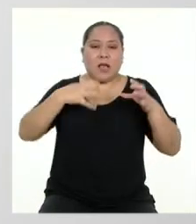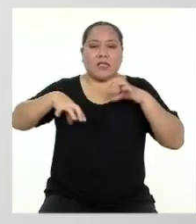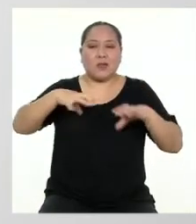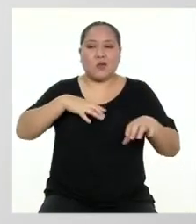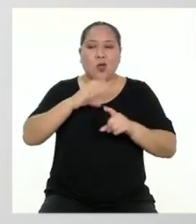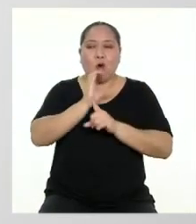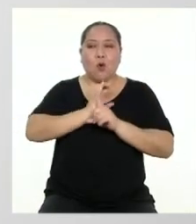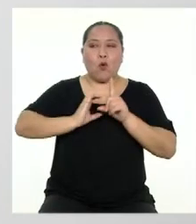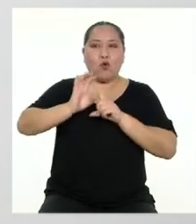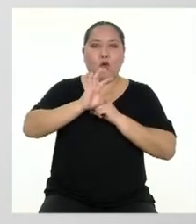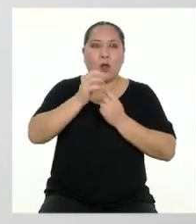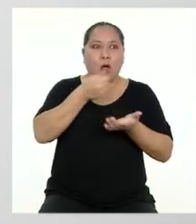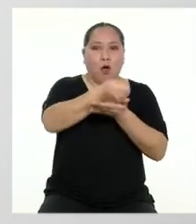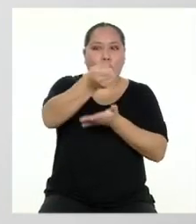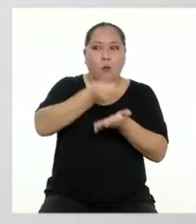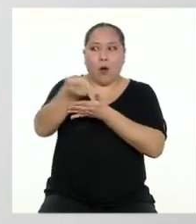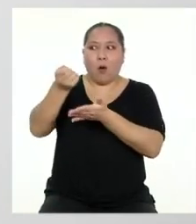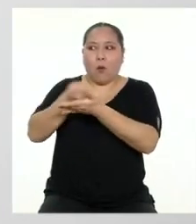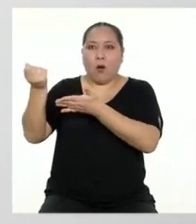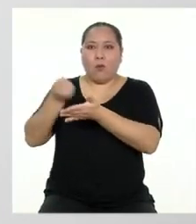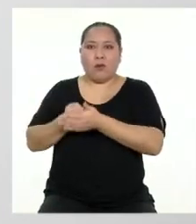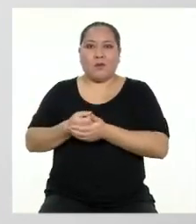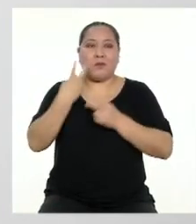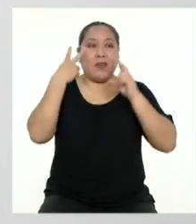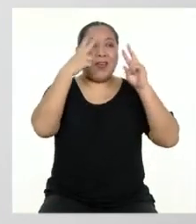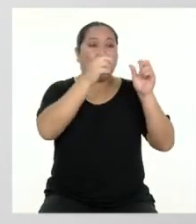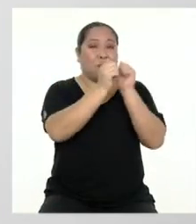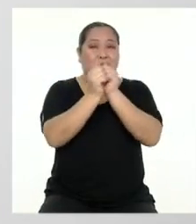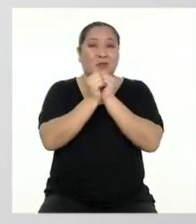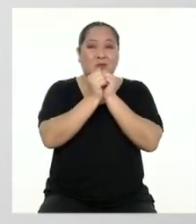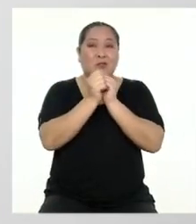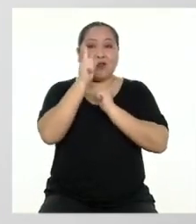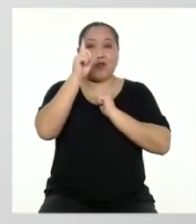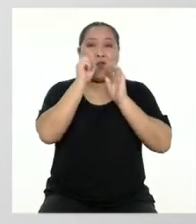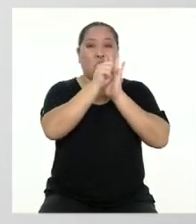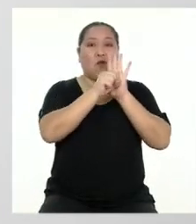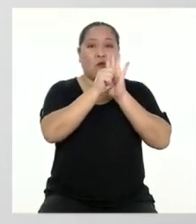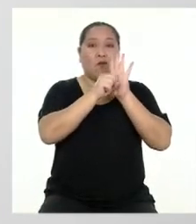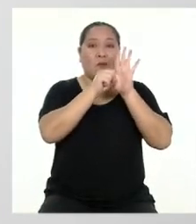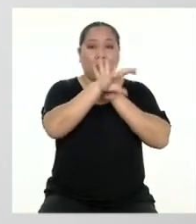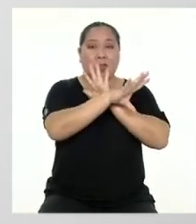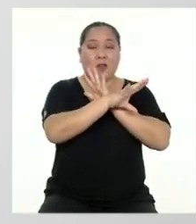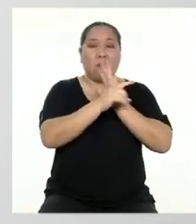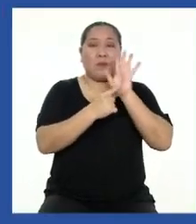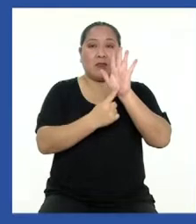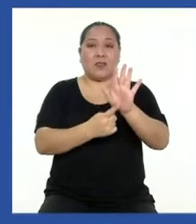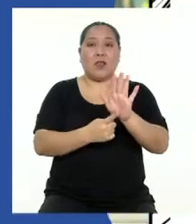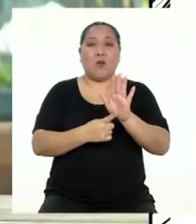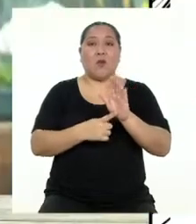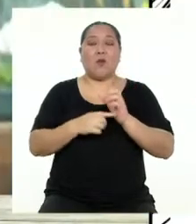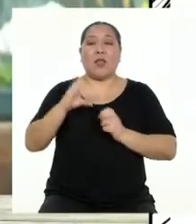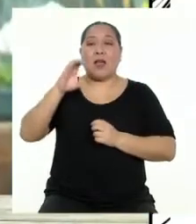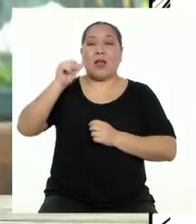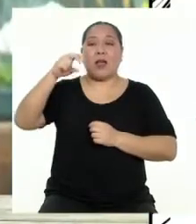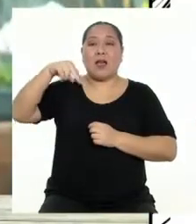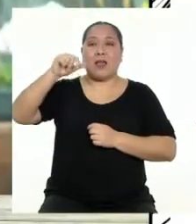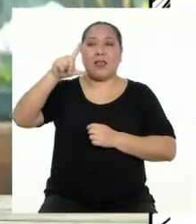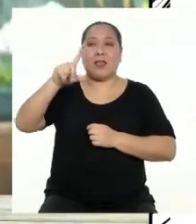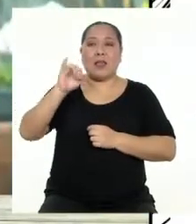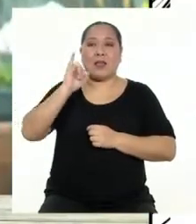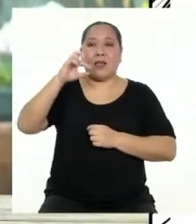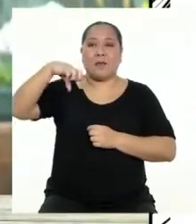cultura del consumismo. Mejor veamos juntos un fragmento del siguiente video presentado por el canal IP. Esto me lo